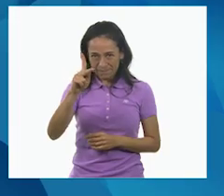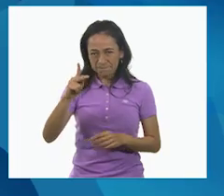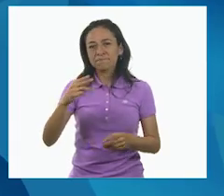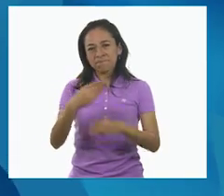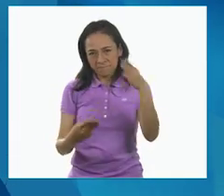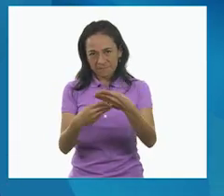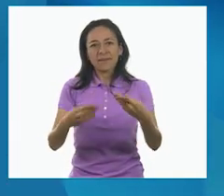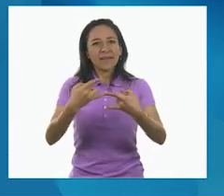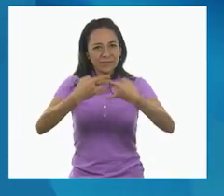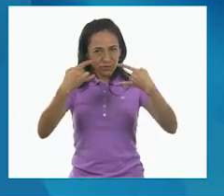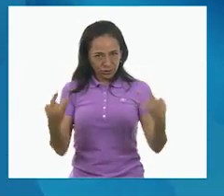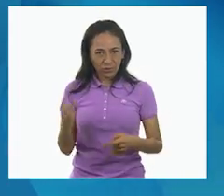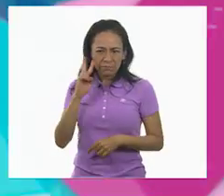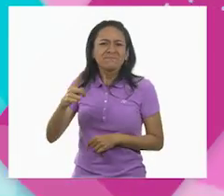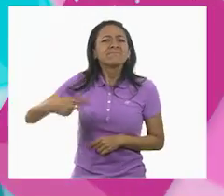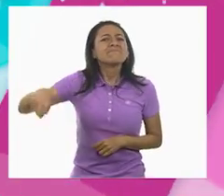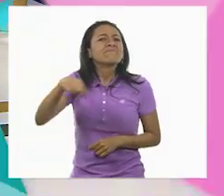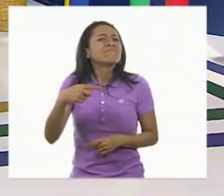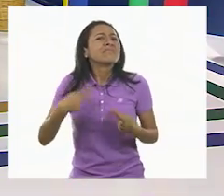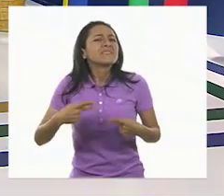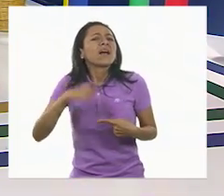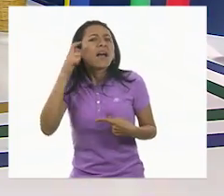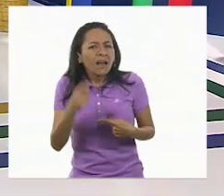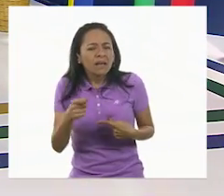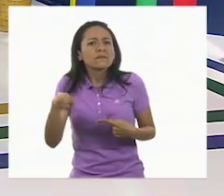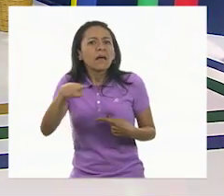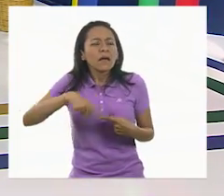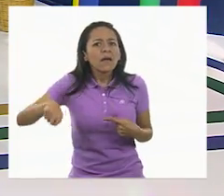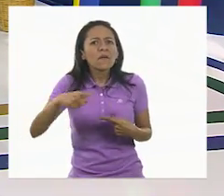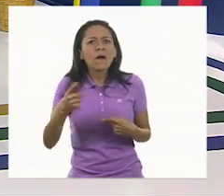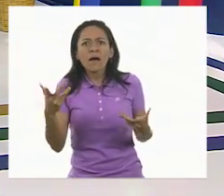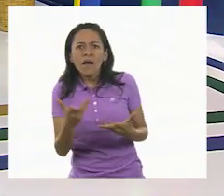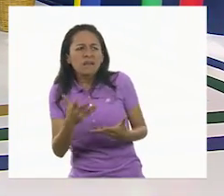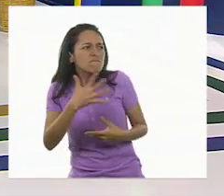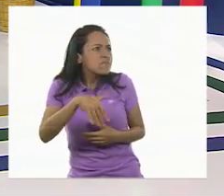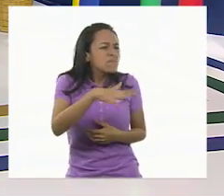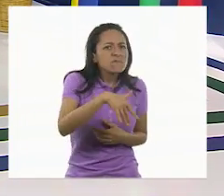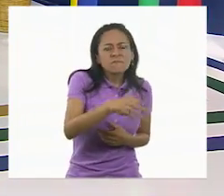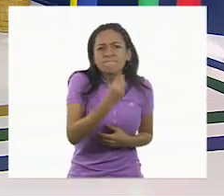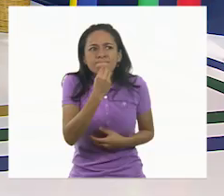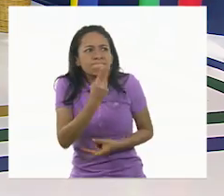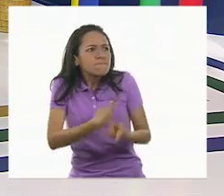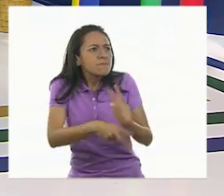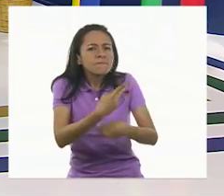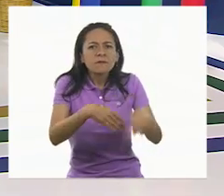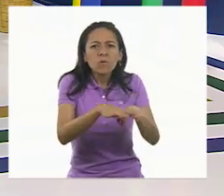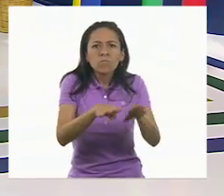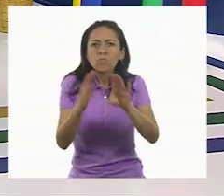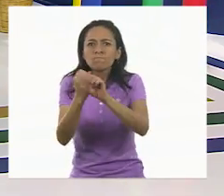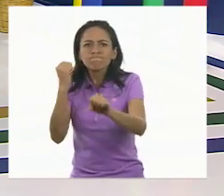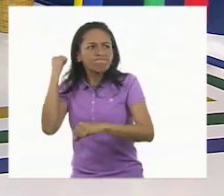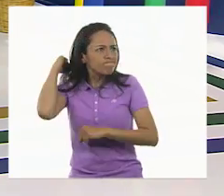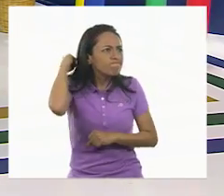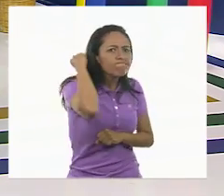y venían, como lo dije, pues buscando alimento, buscando mejores condiciones de vida.